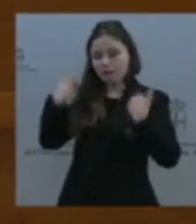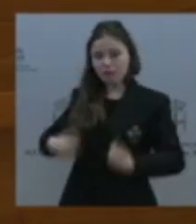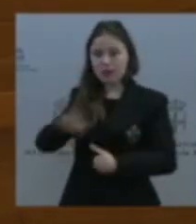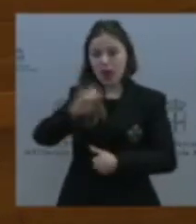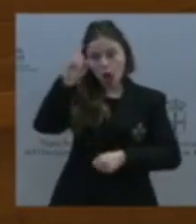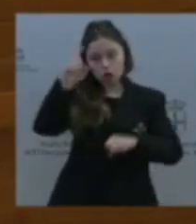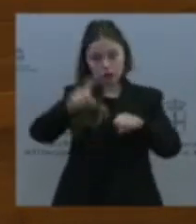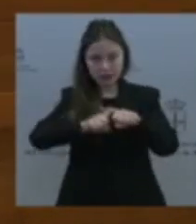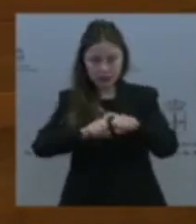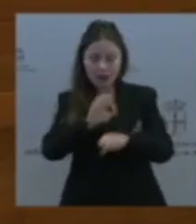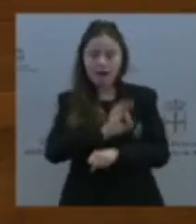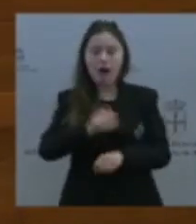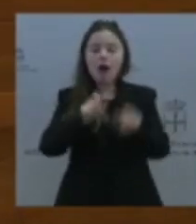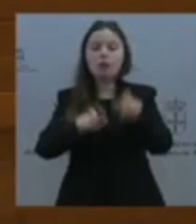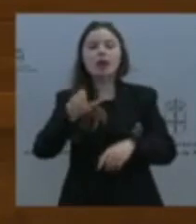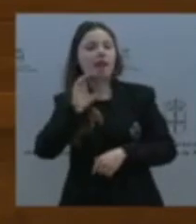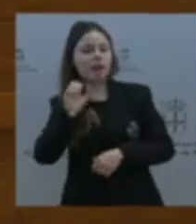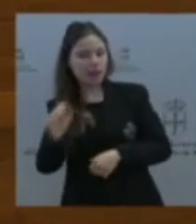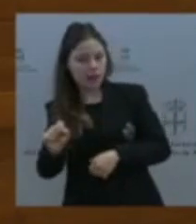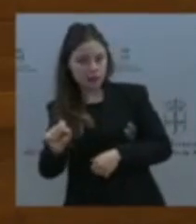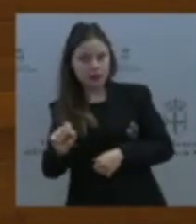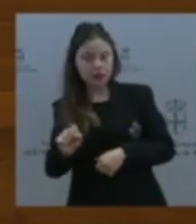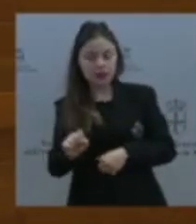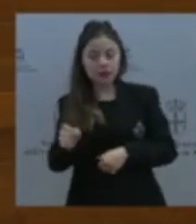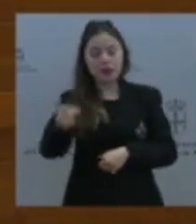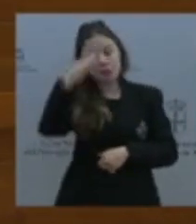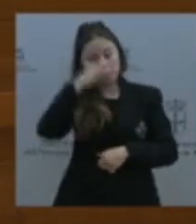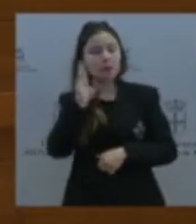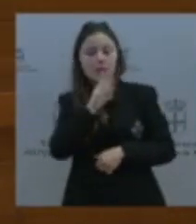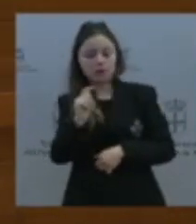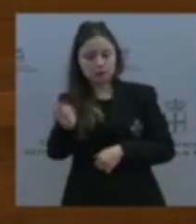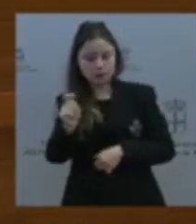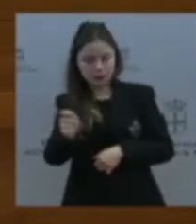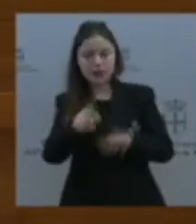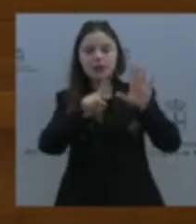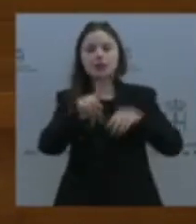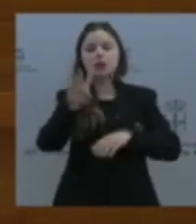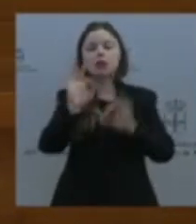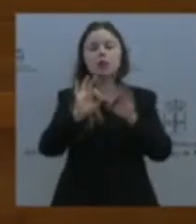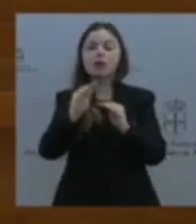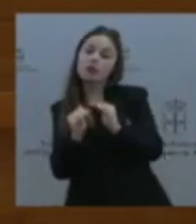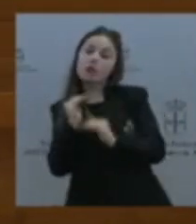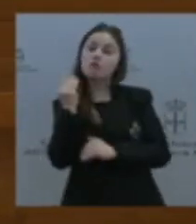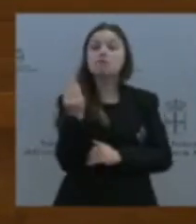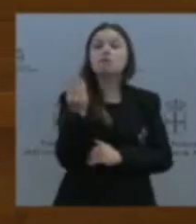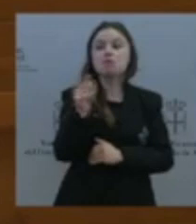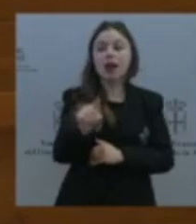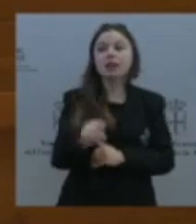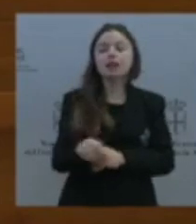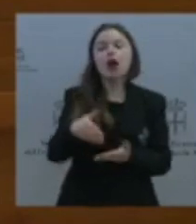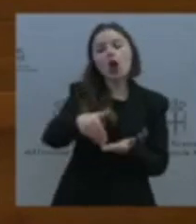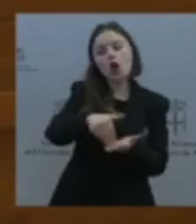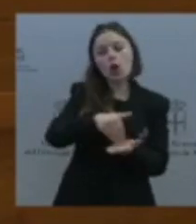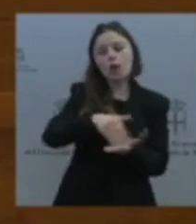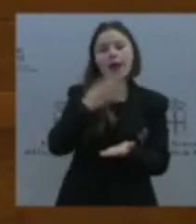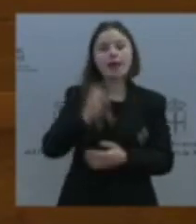dependientes a su cargo. Más del 64% de las pensiones no contributivas les están cobrando mujeres, un elemento